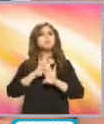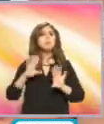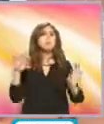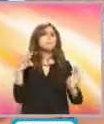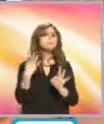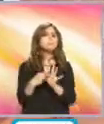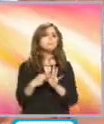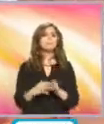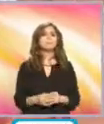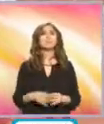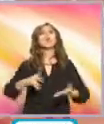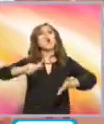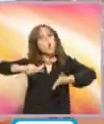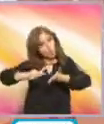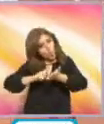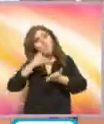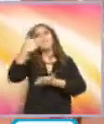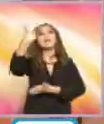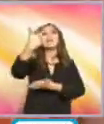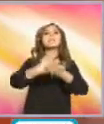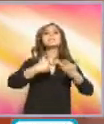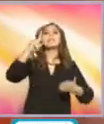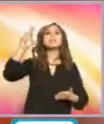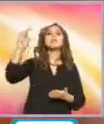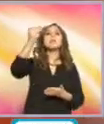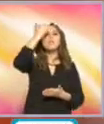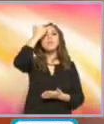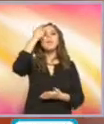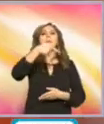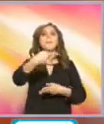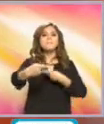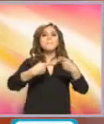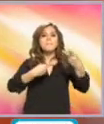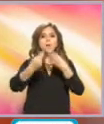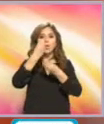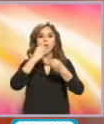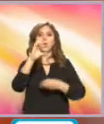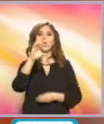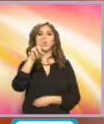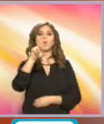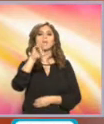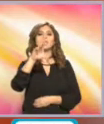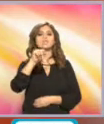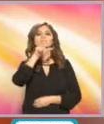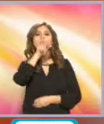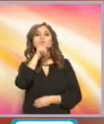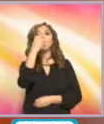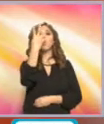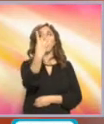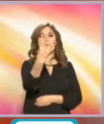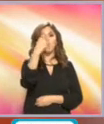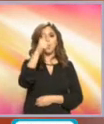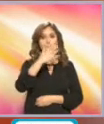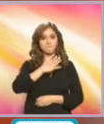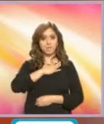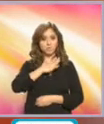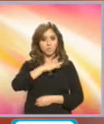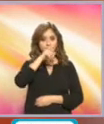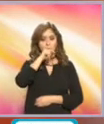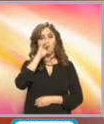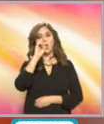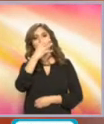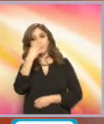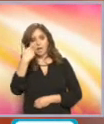los ingredientes entonces Ay, sí, para Liliana. recordar qué lleva este platillo. Culichis de pollo, 4 porciones, una pechuga de pollo de 400